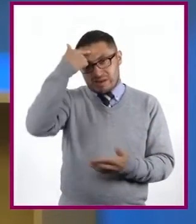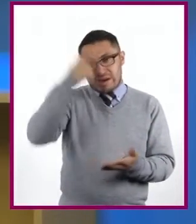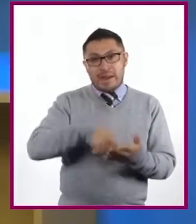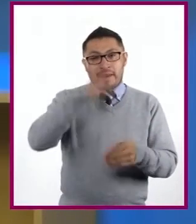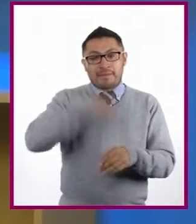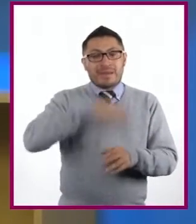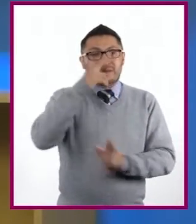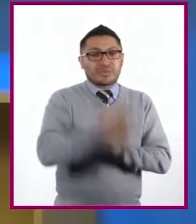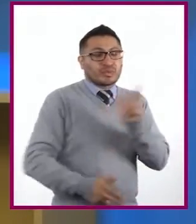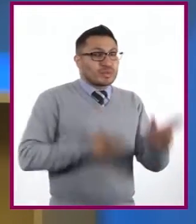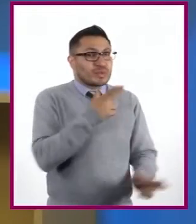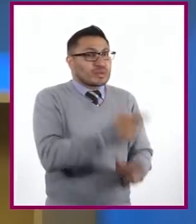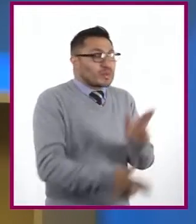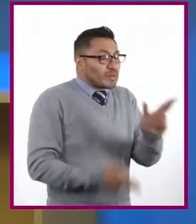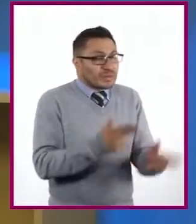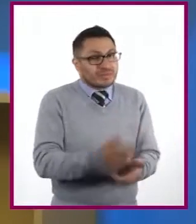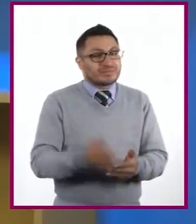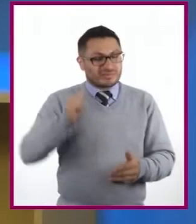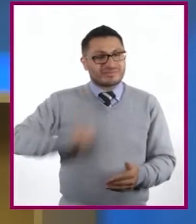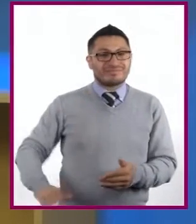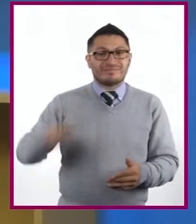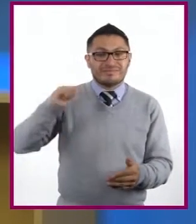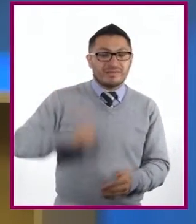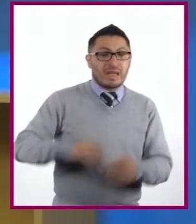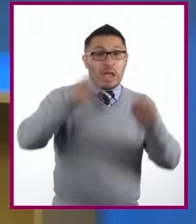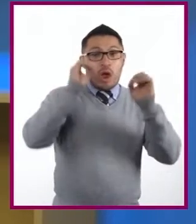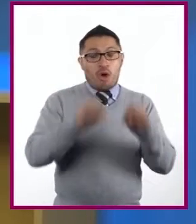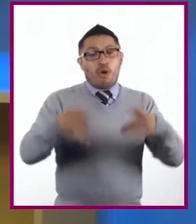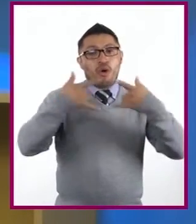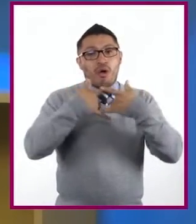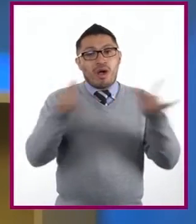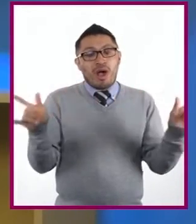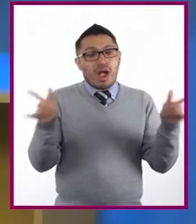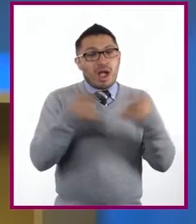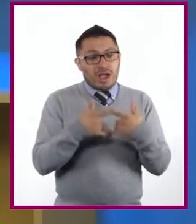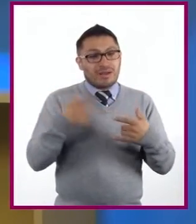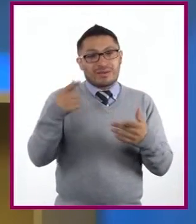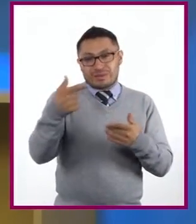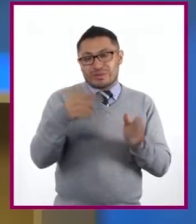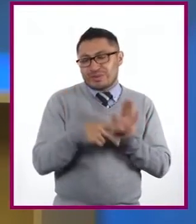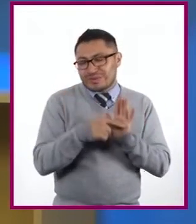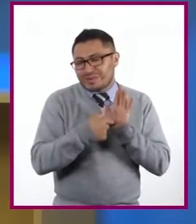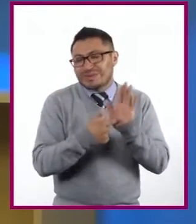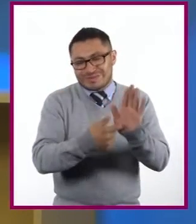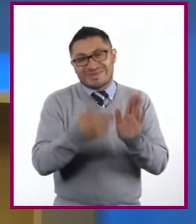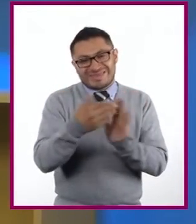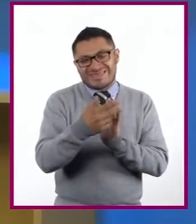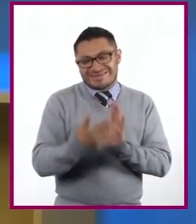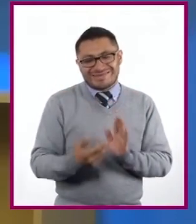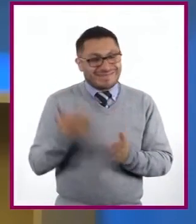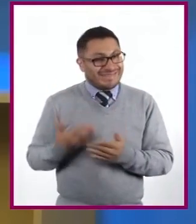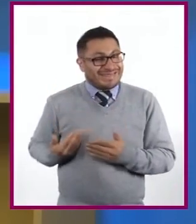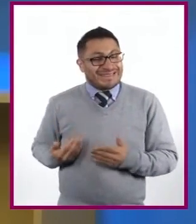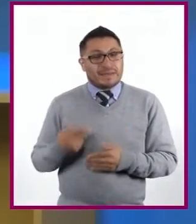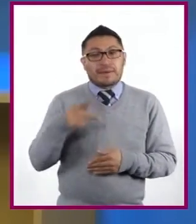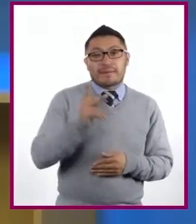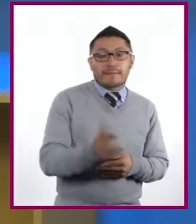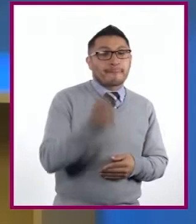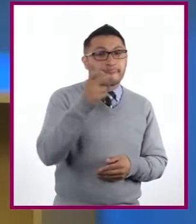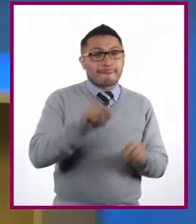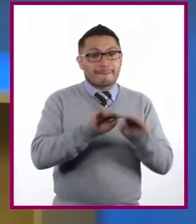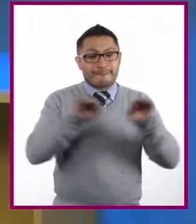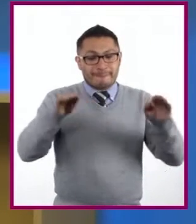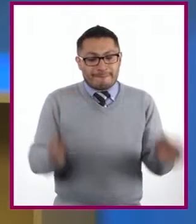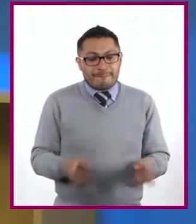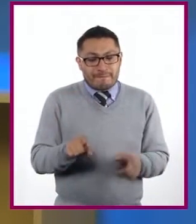vapor de Newcomen, o vamos, hasta la puerta de Herón que presentaste hace un momento. Pero precisamente la estufa de la